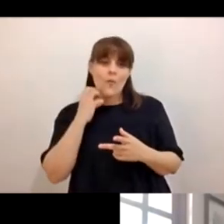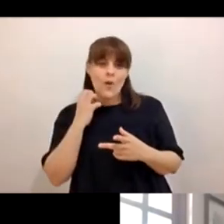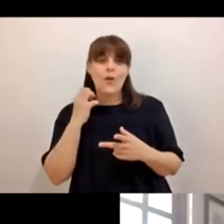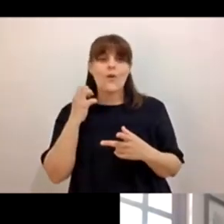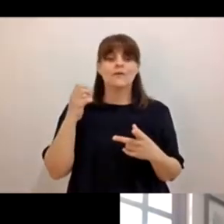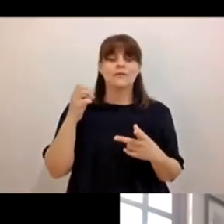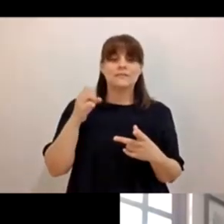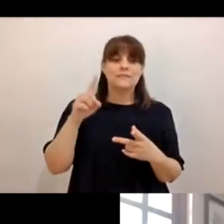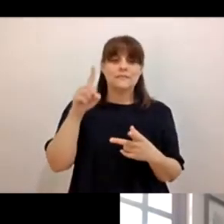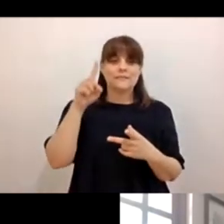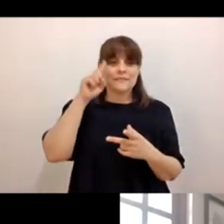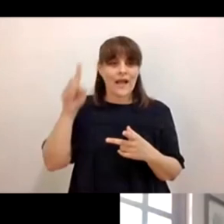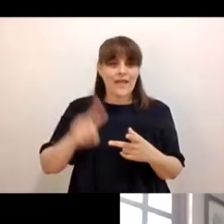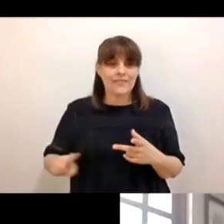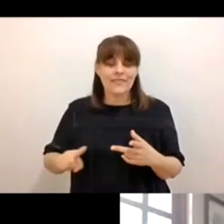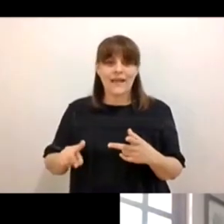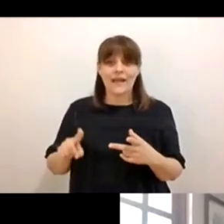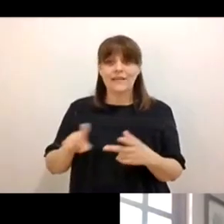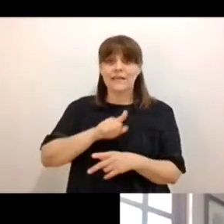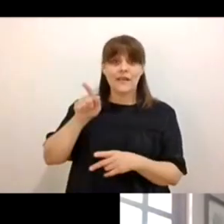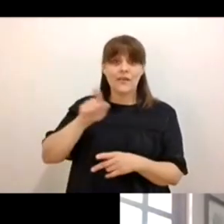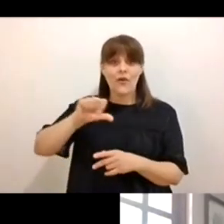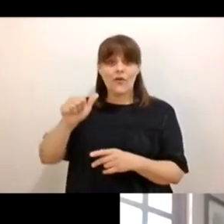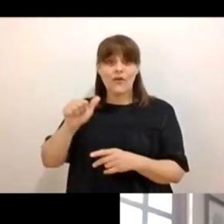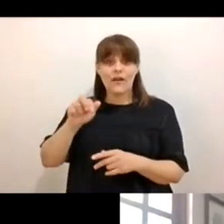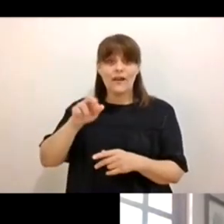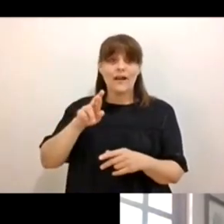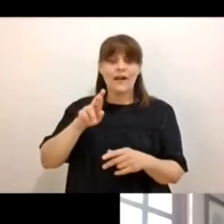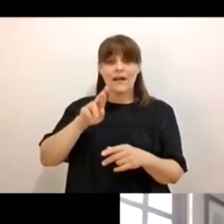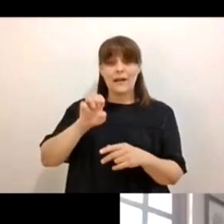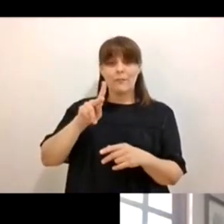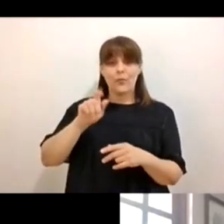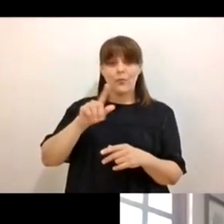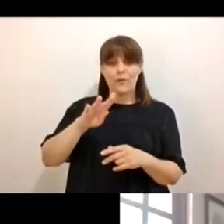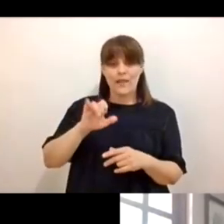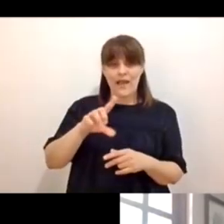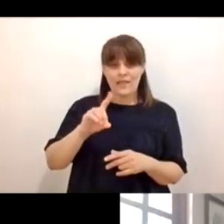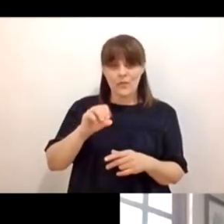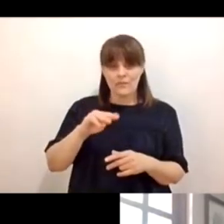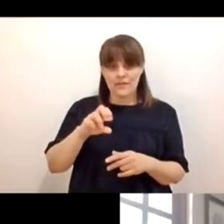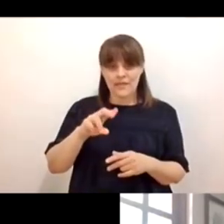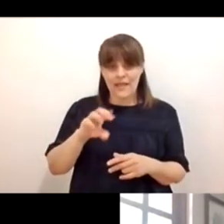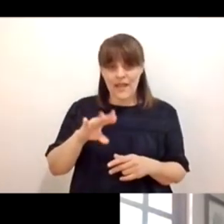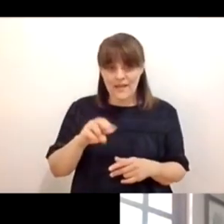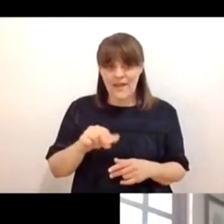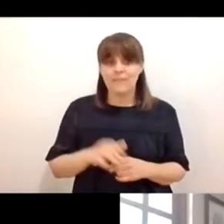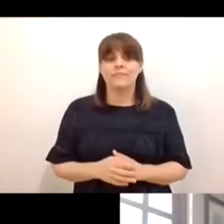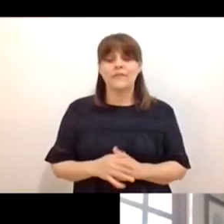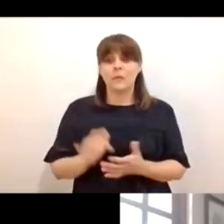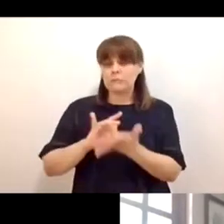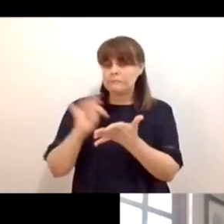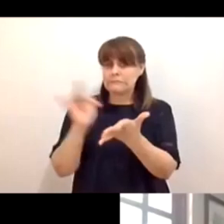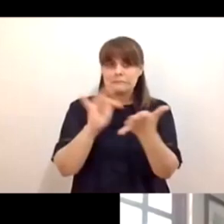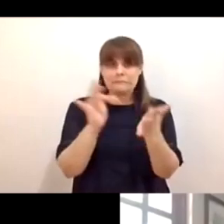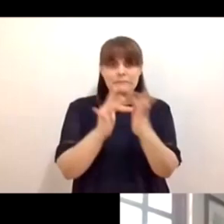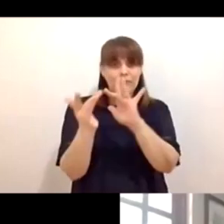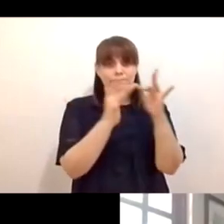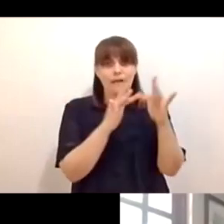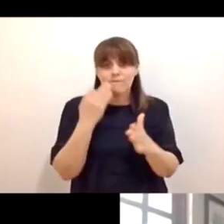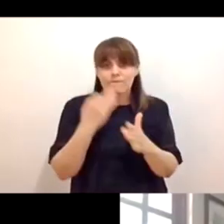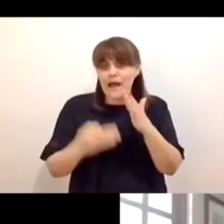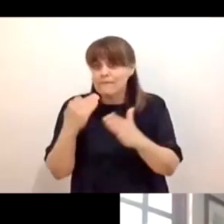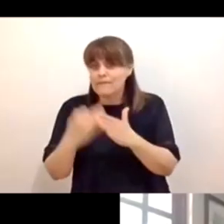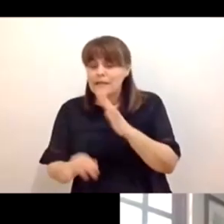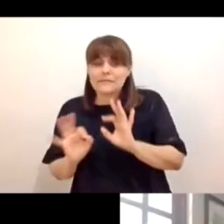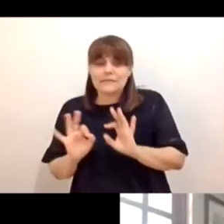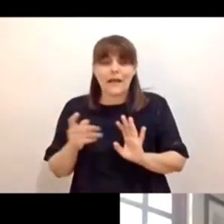Dominicana también y seguramente me faltarán lugares qué buena onda muchas gracias a todas las personas a mí me da esperanza